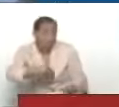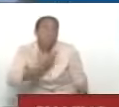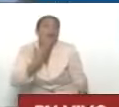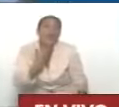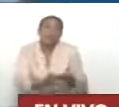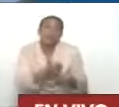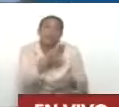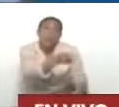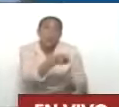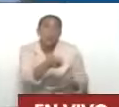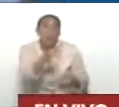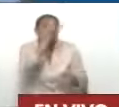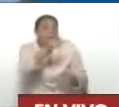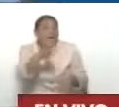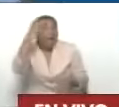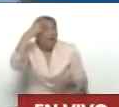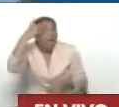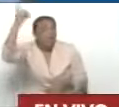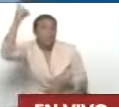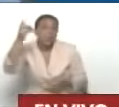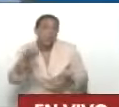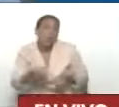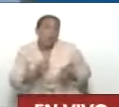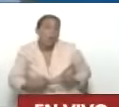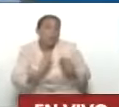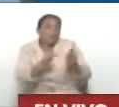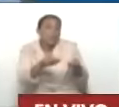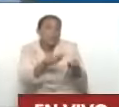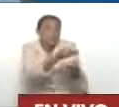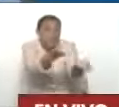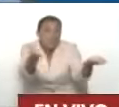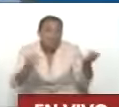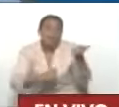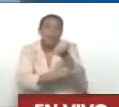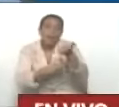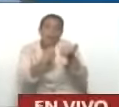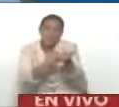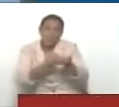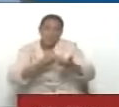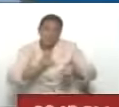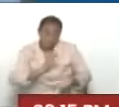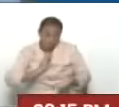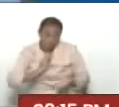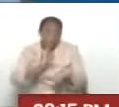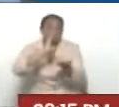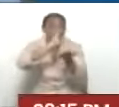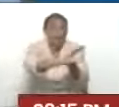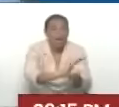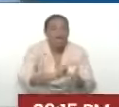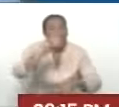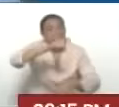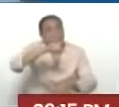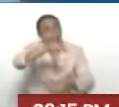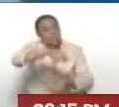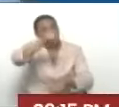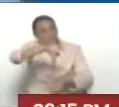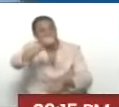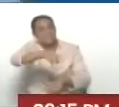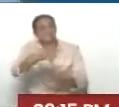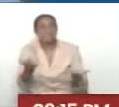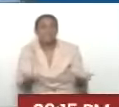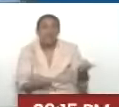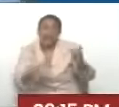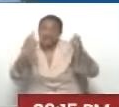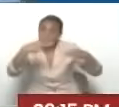agradece que Dios nos dé la oportunidad de apoyar a los que merecen ser apoyados en su trabajo,